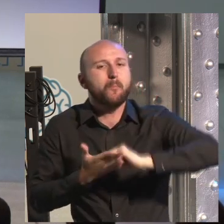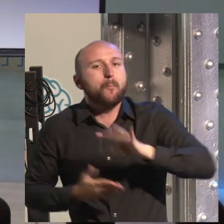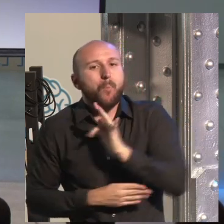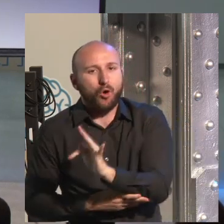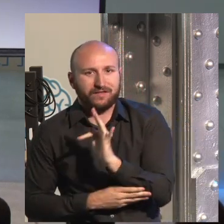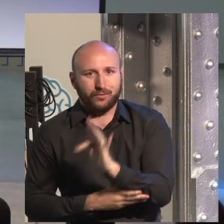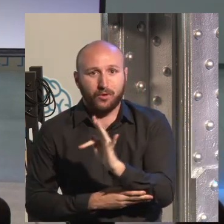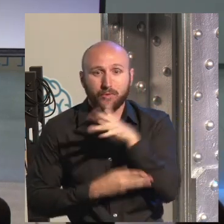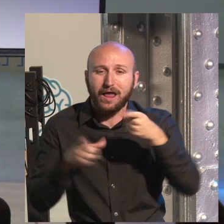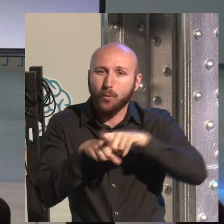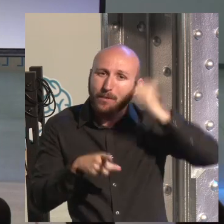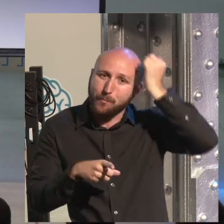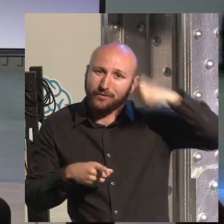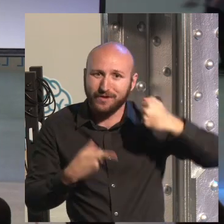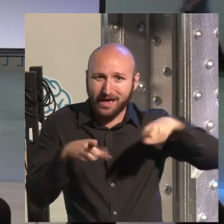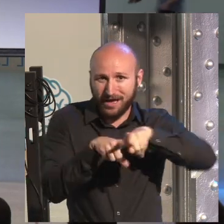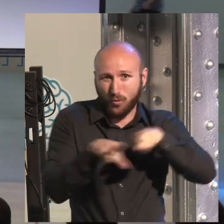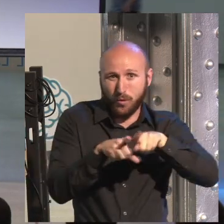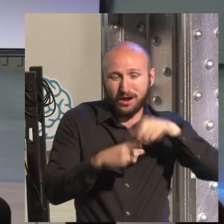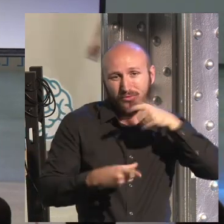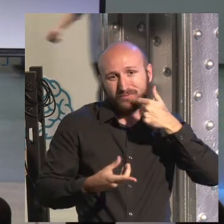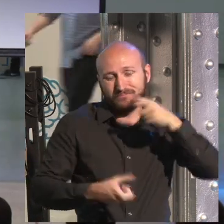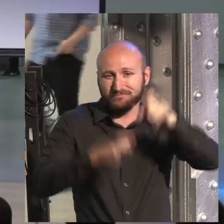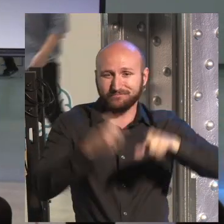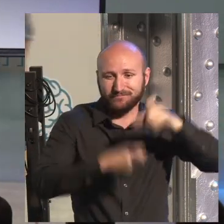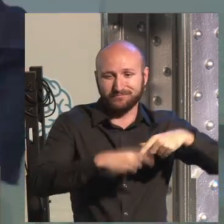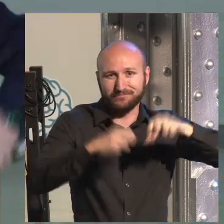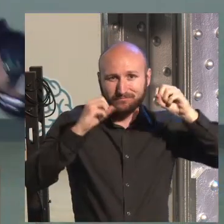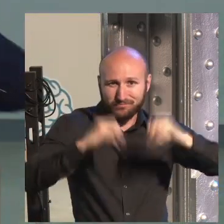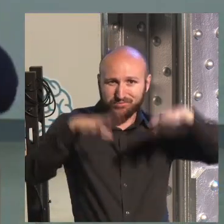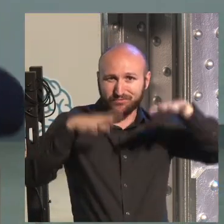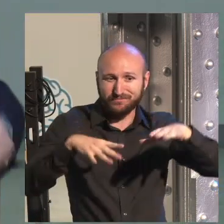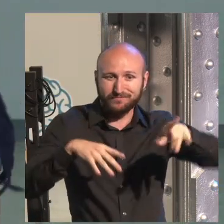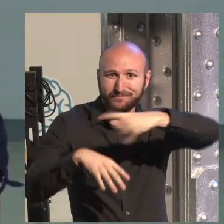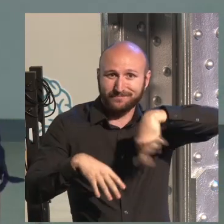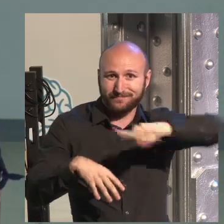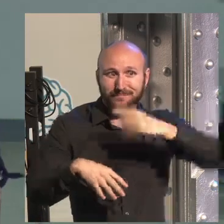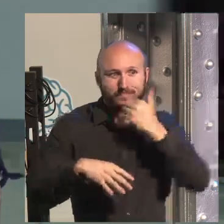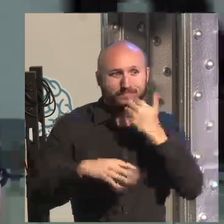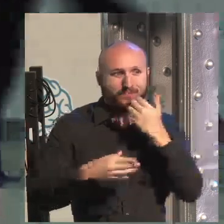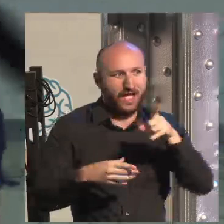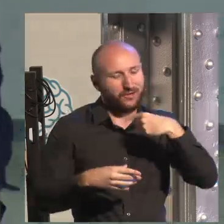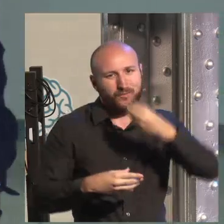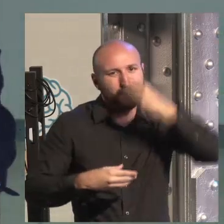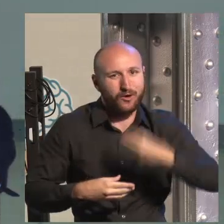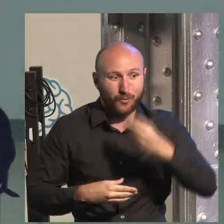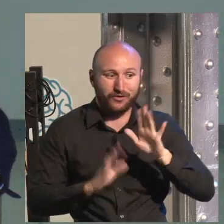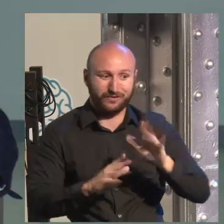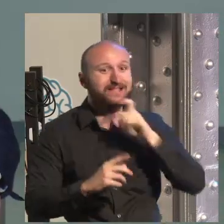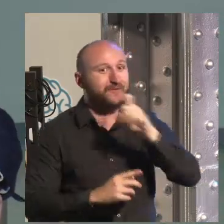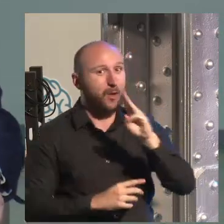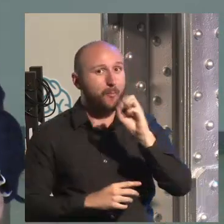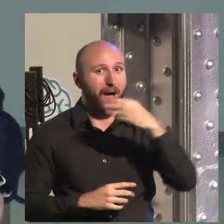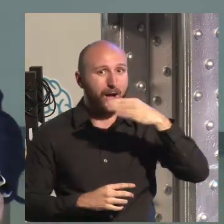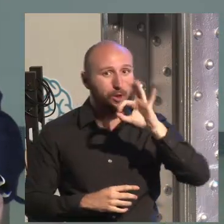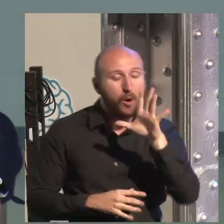como la prehistoria, como los chamanes, ¿no? Los nuevos chamanes tienen más futuro y más porvenir que nunca, Pablo, porque ahora tenemos